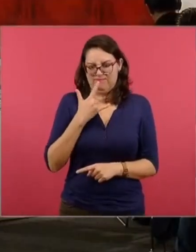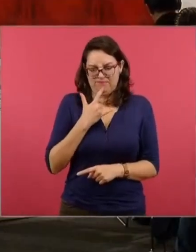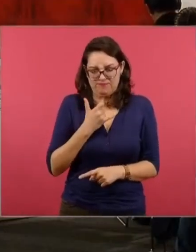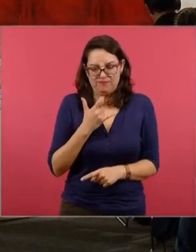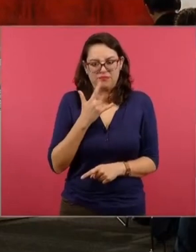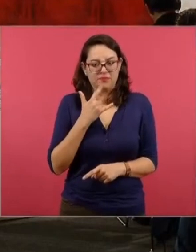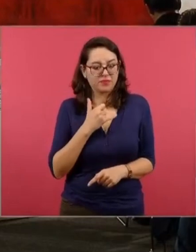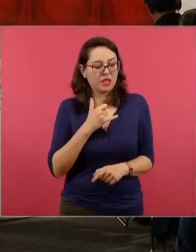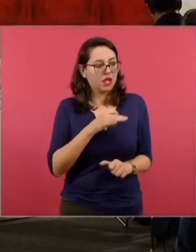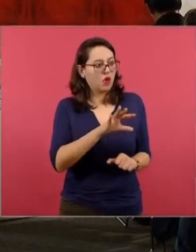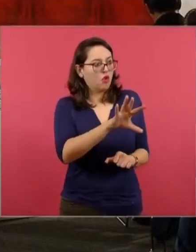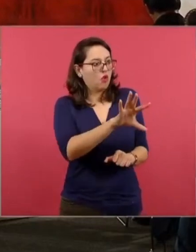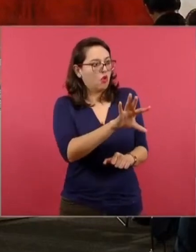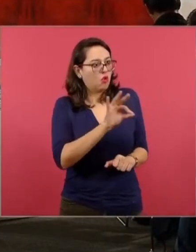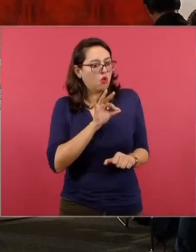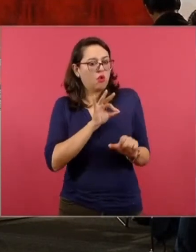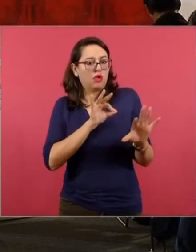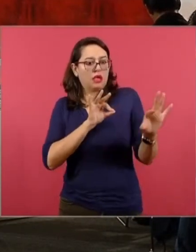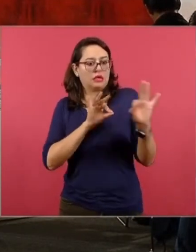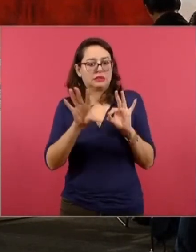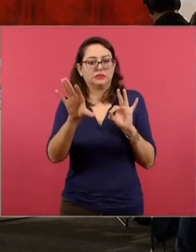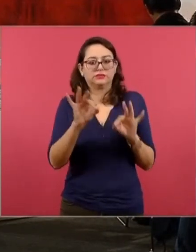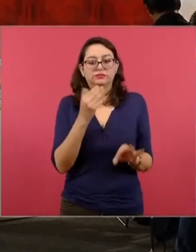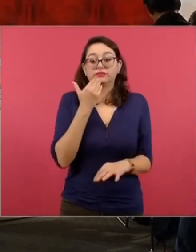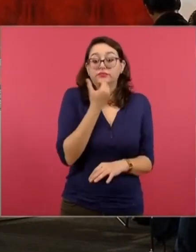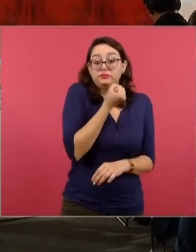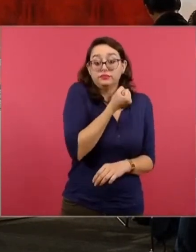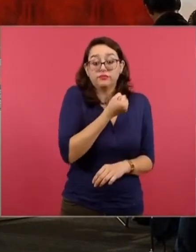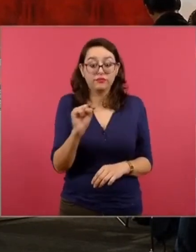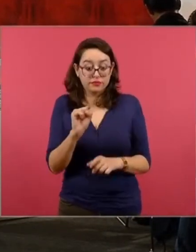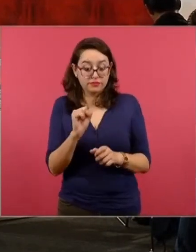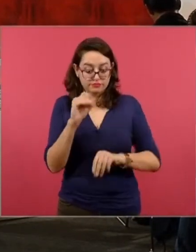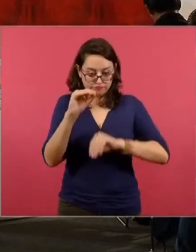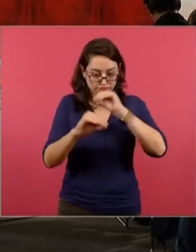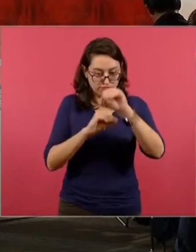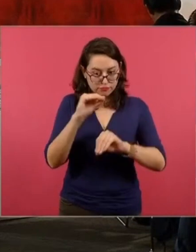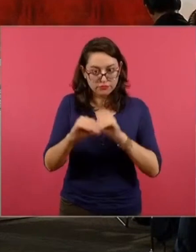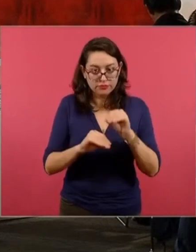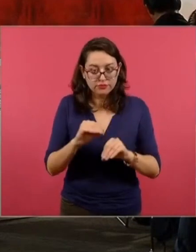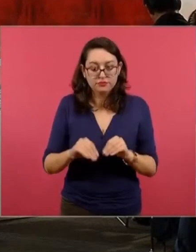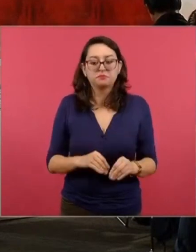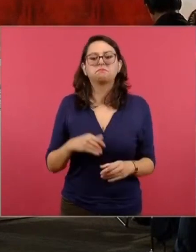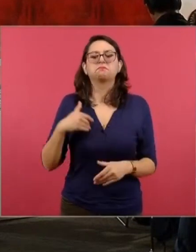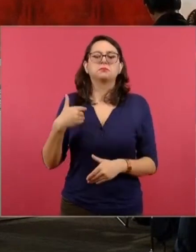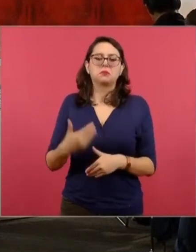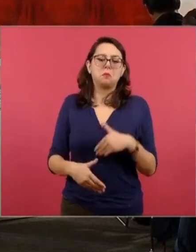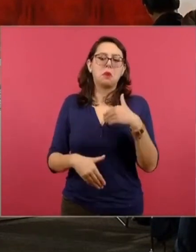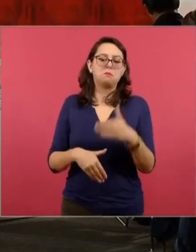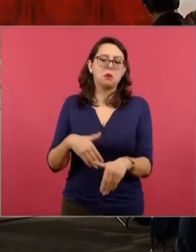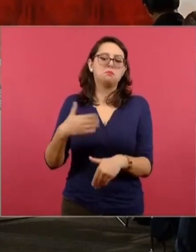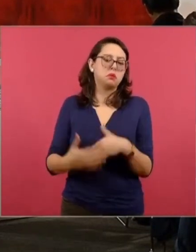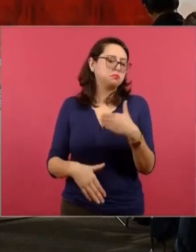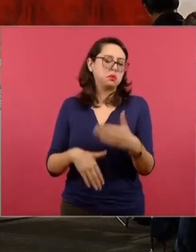caso de Martín Luis Guzmán, un grupo de especialistas que se encargaran en el diseño del material educativo. Y así se va la historia